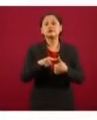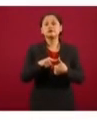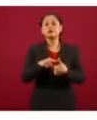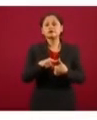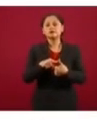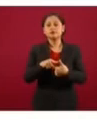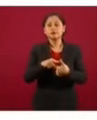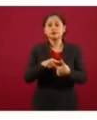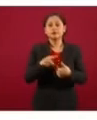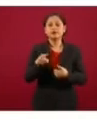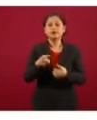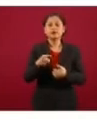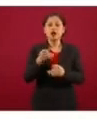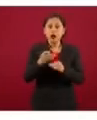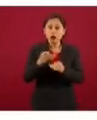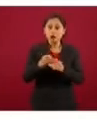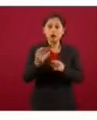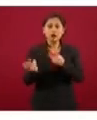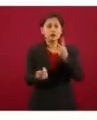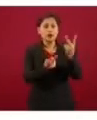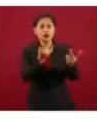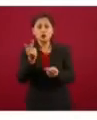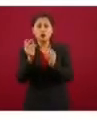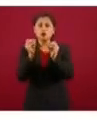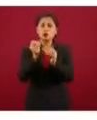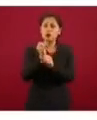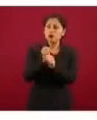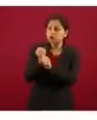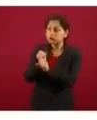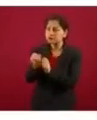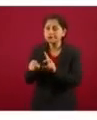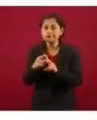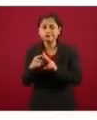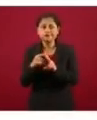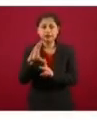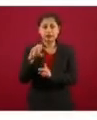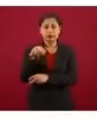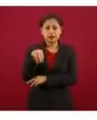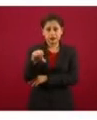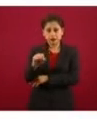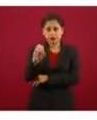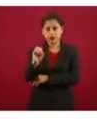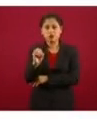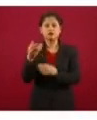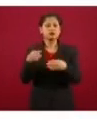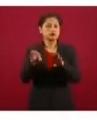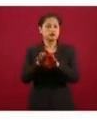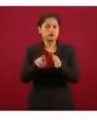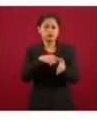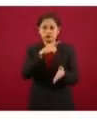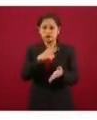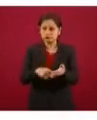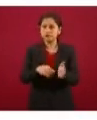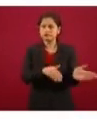territorio nacional que involucran la movilización, particularmente cuando ésta es en gran número de personas, y la interacción física cara